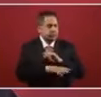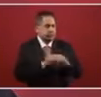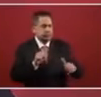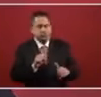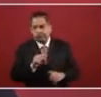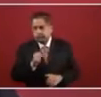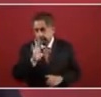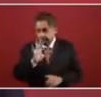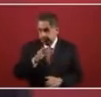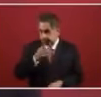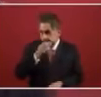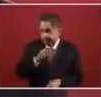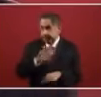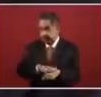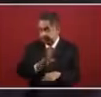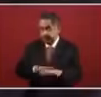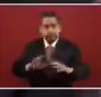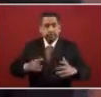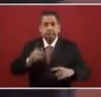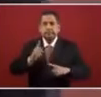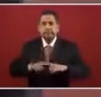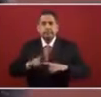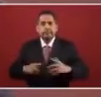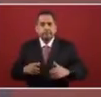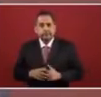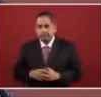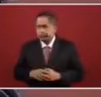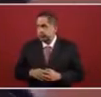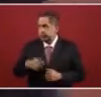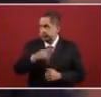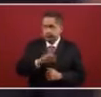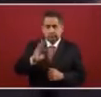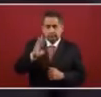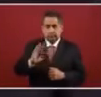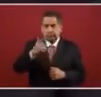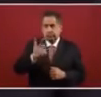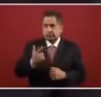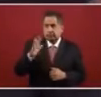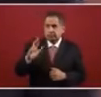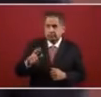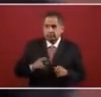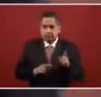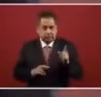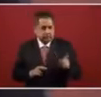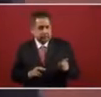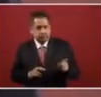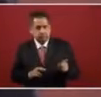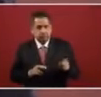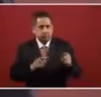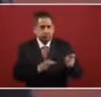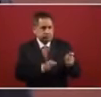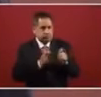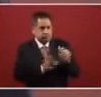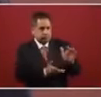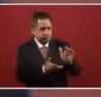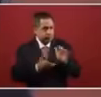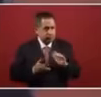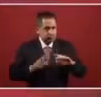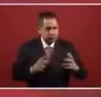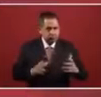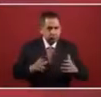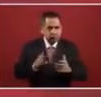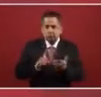Adelanto que la Fiscalía General de la República nos va a entregar